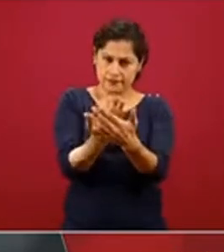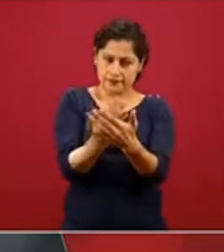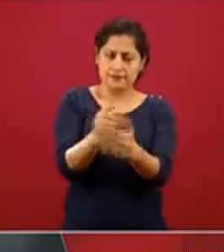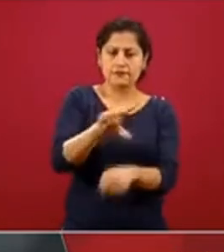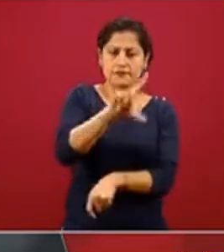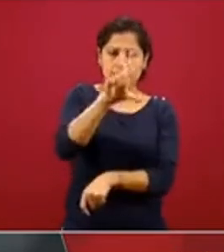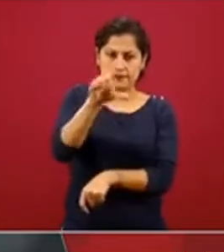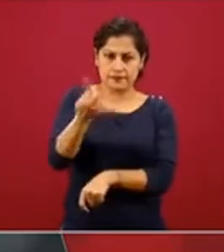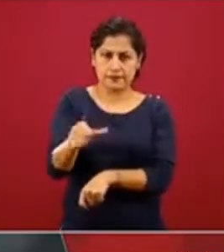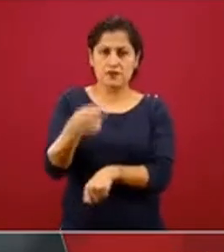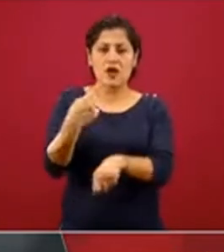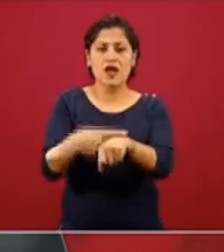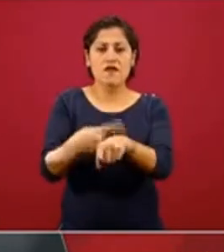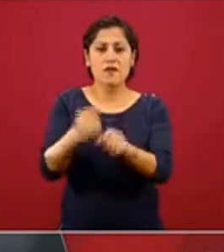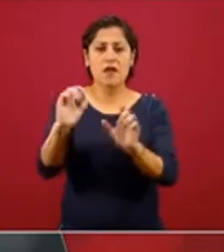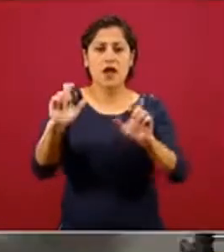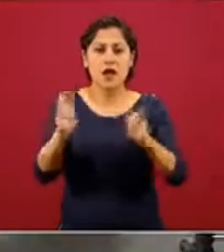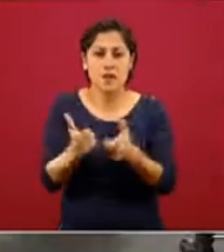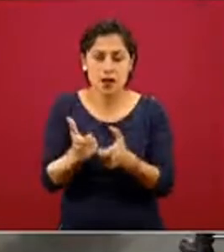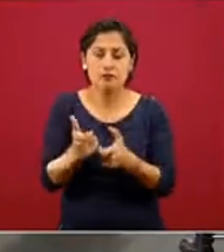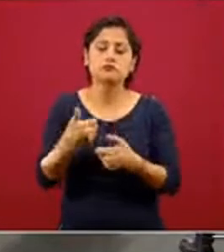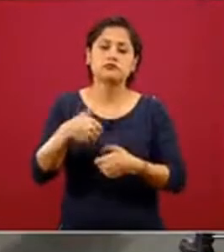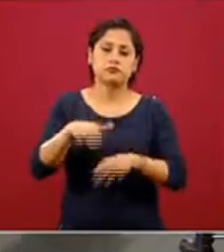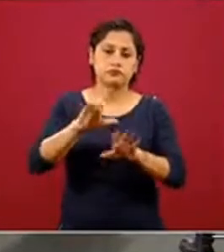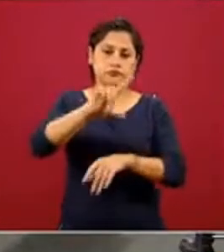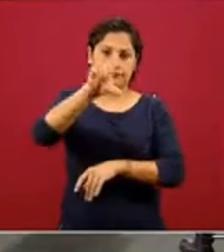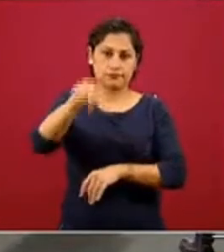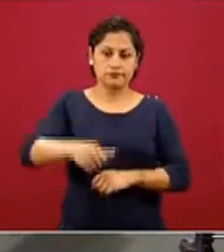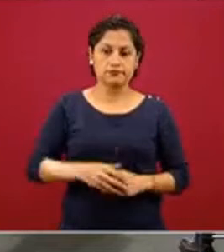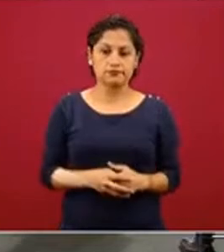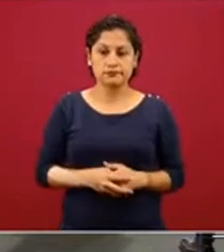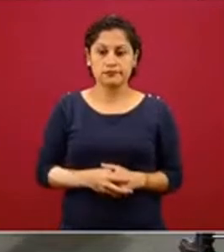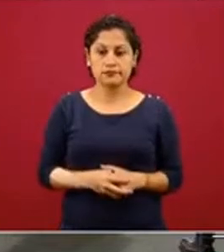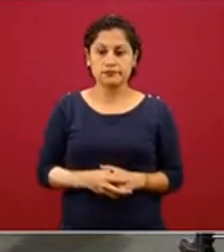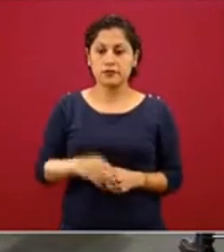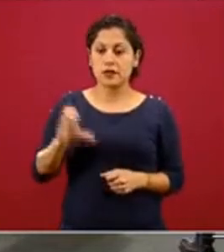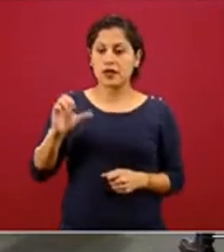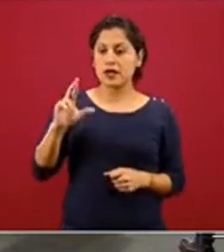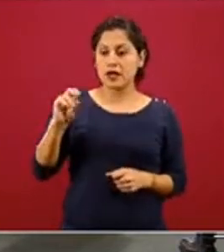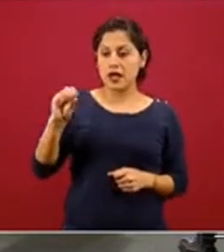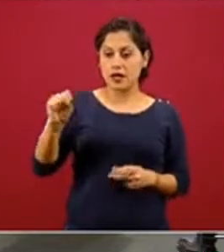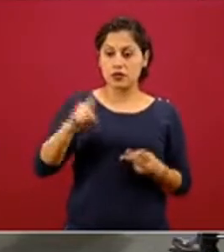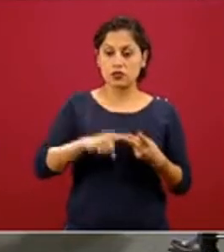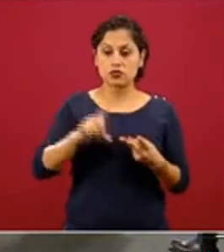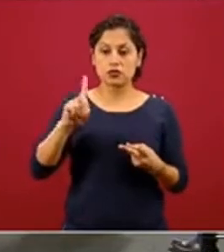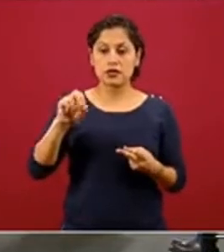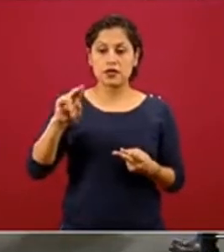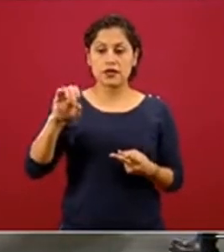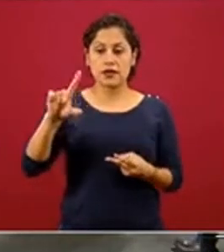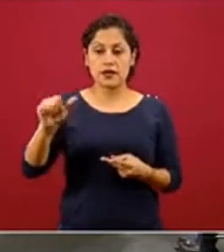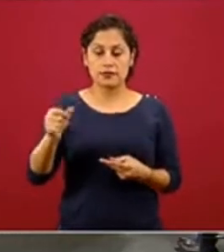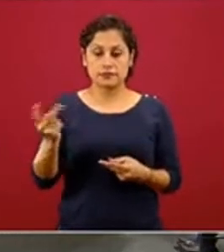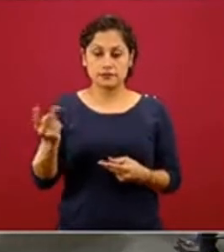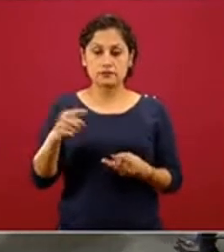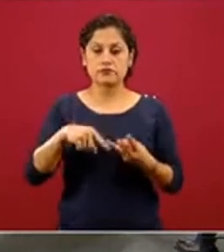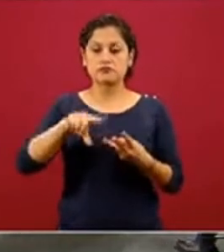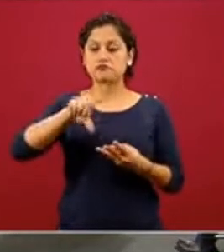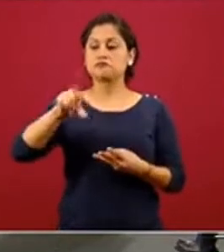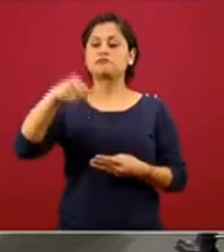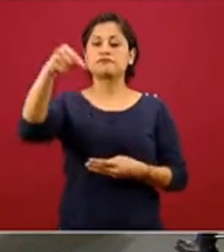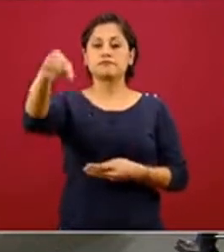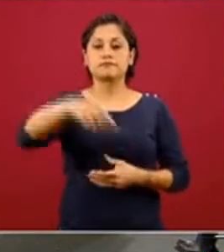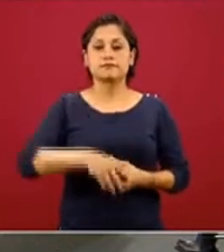menor intensidad epidémica. Muchas gracias. Carlos Guzmán y Daniela Pastrana. Y ustedes, por allá,